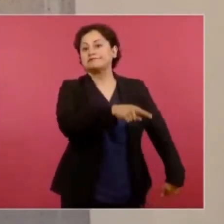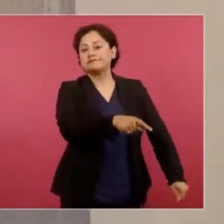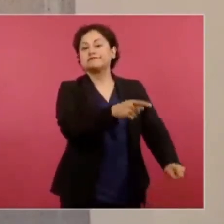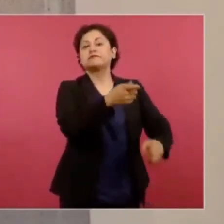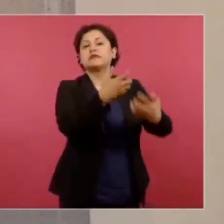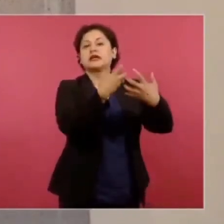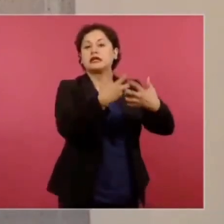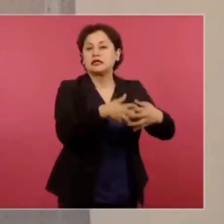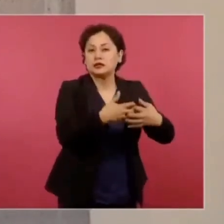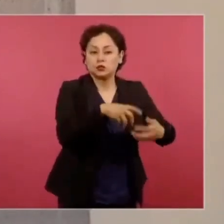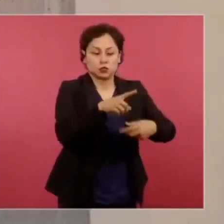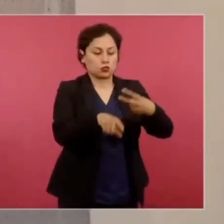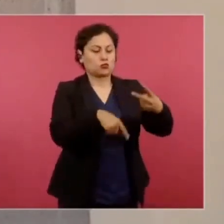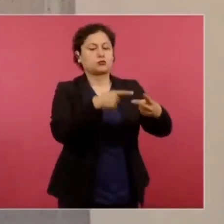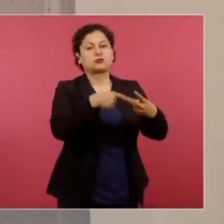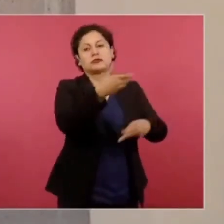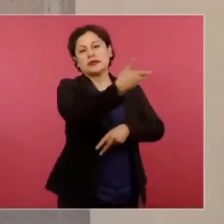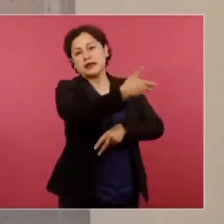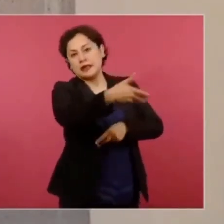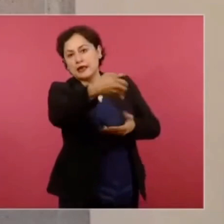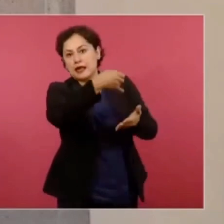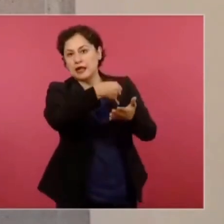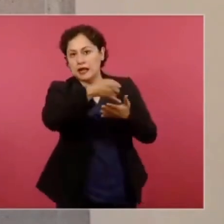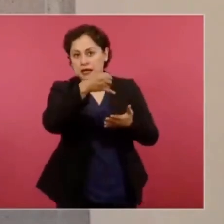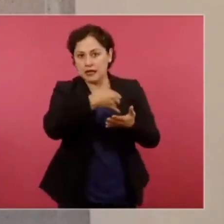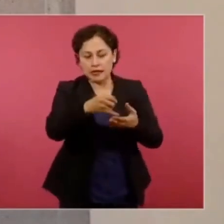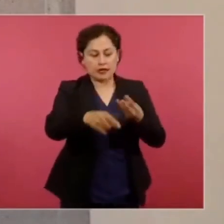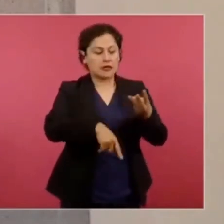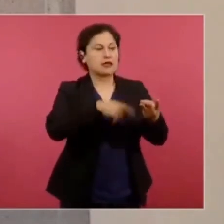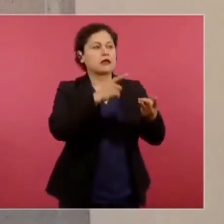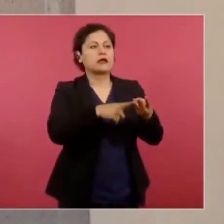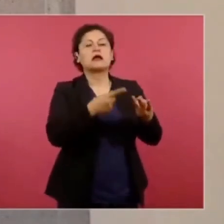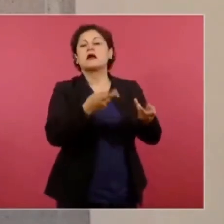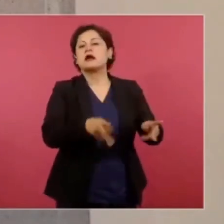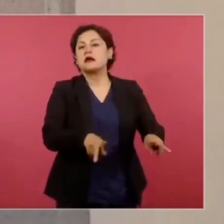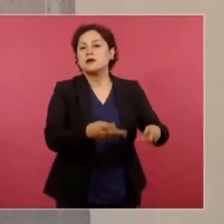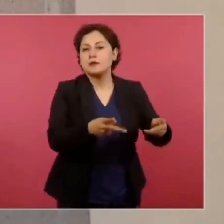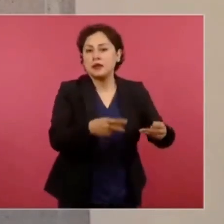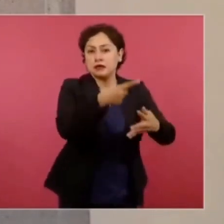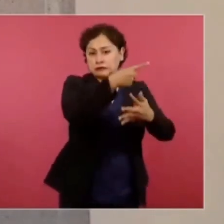la agricultura, el comercio, todo será materialmente empujado a